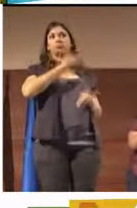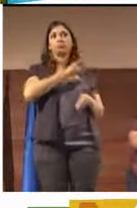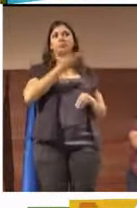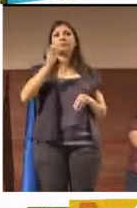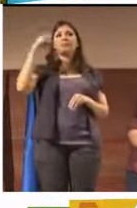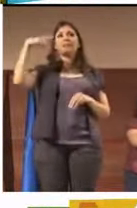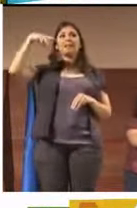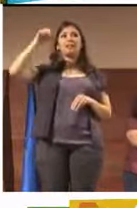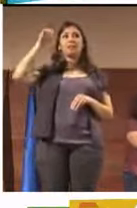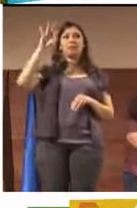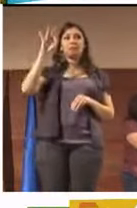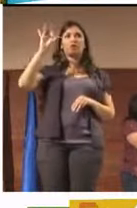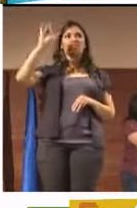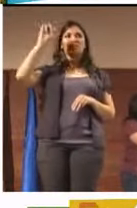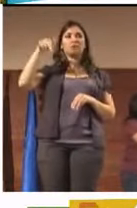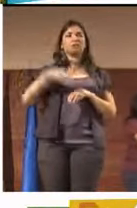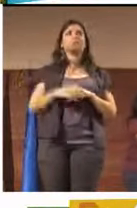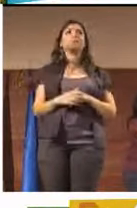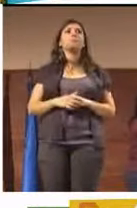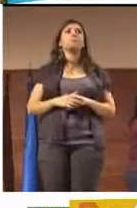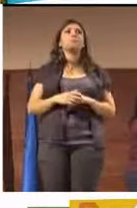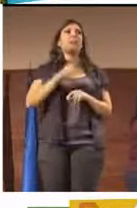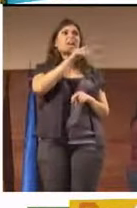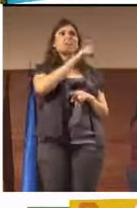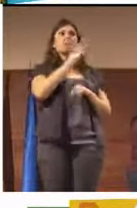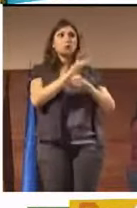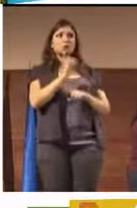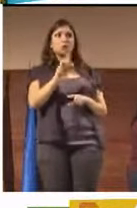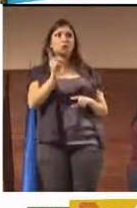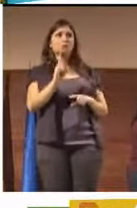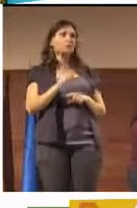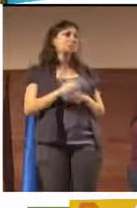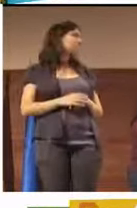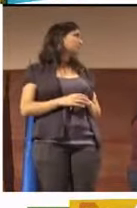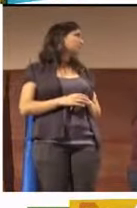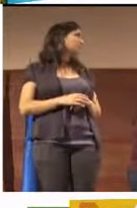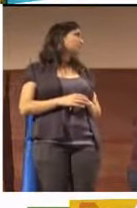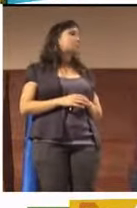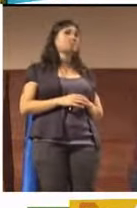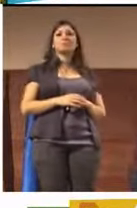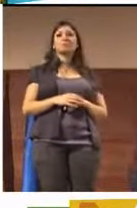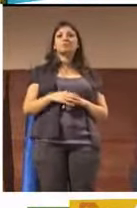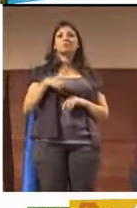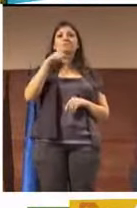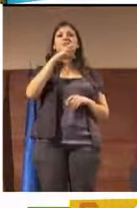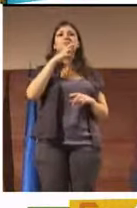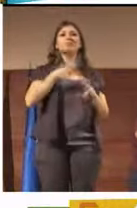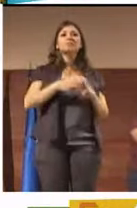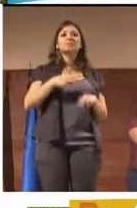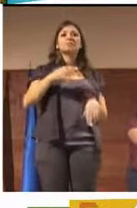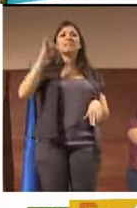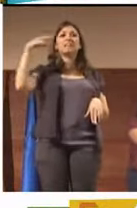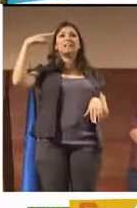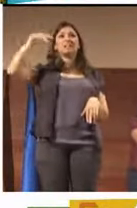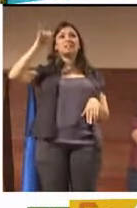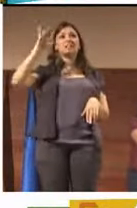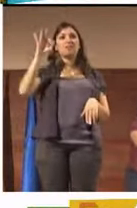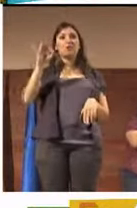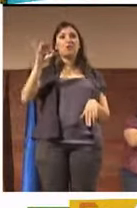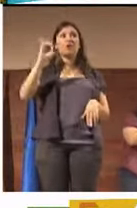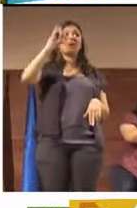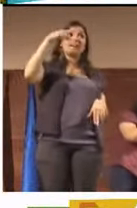Ignacio Asín, y a ti no te presento. ¿Cómo te llamas? A